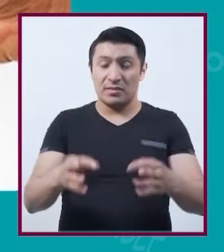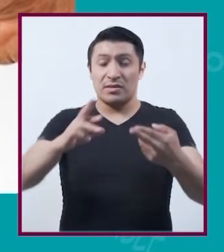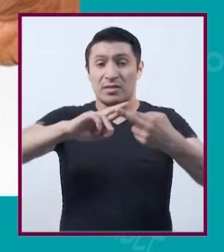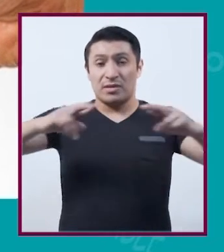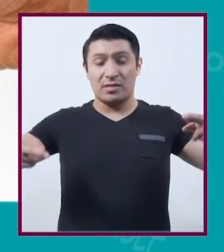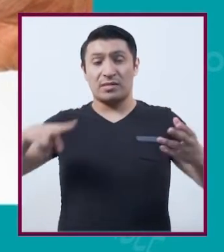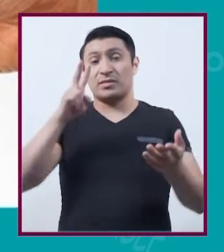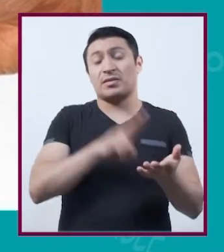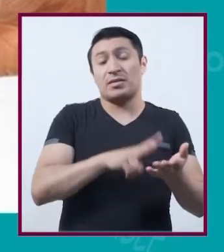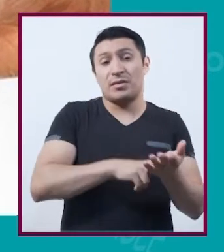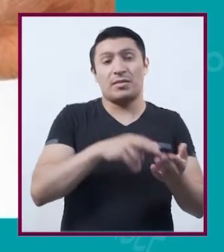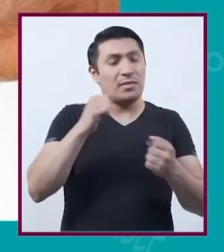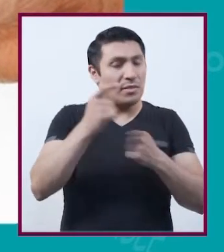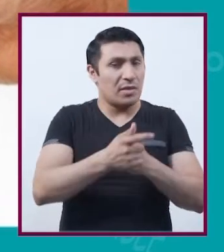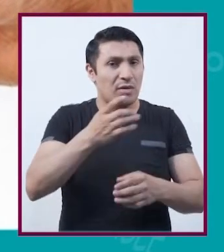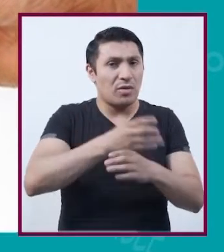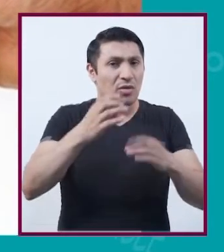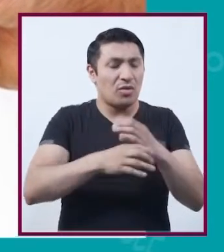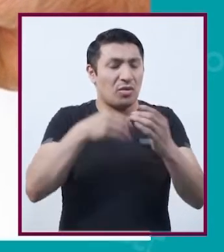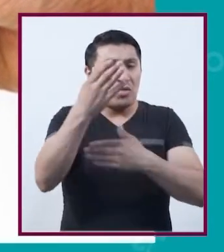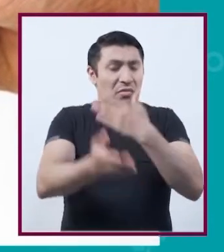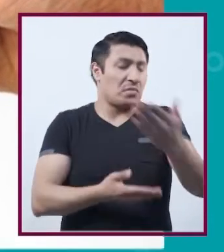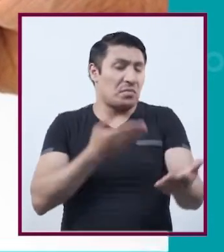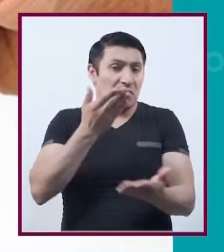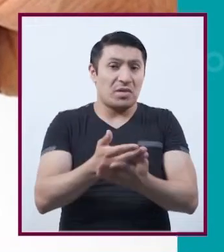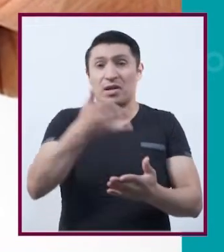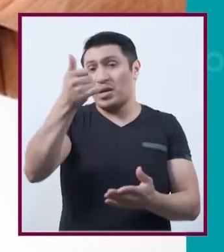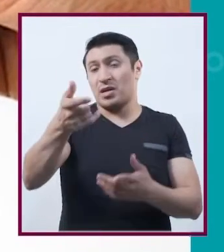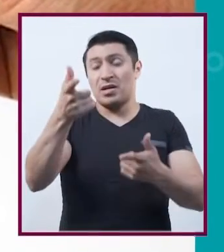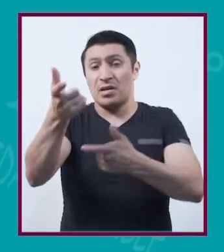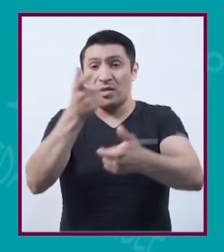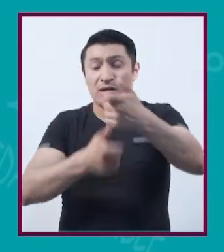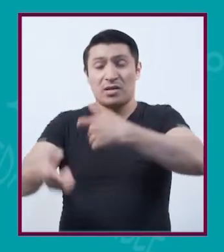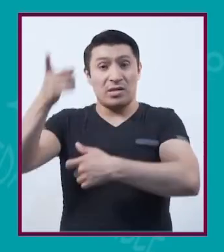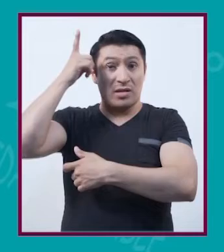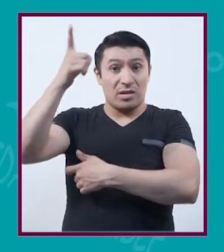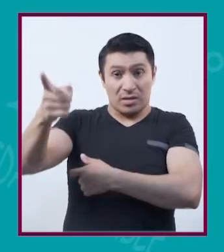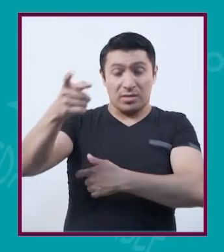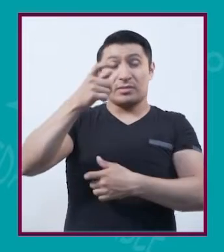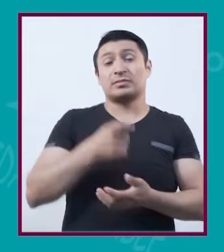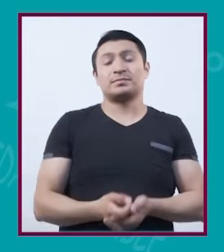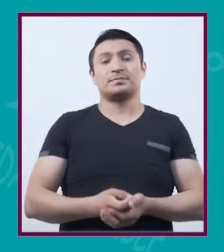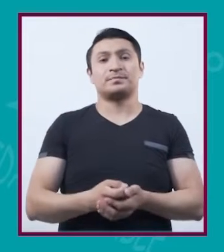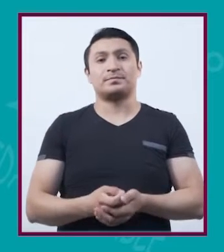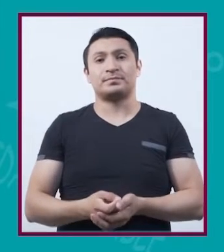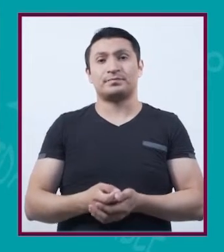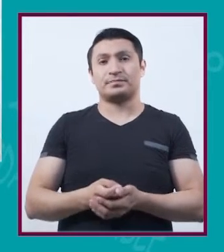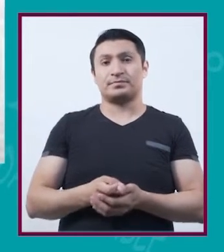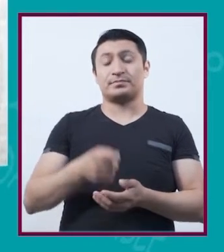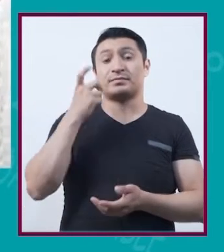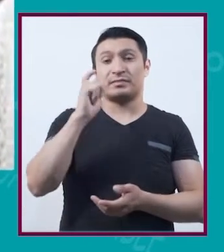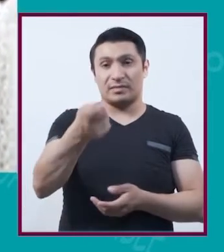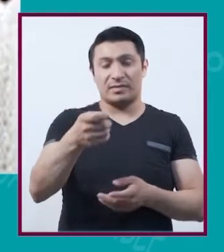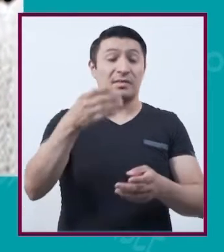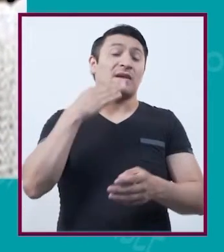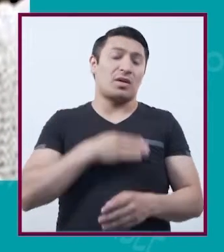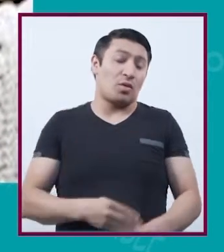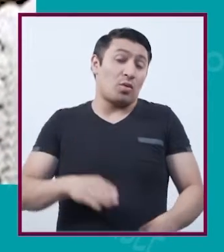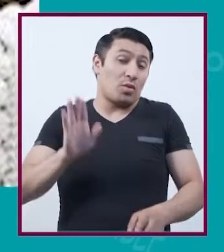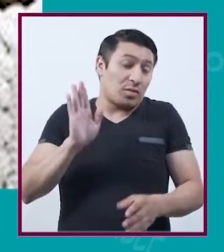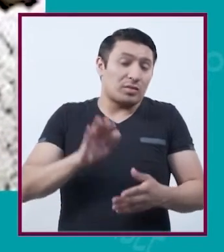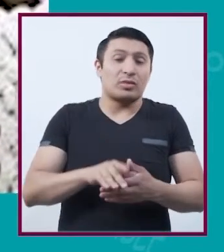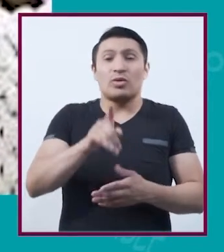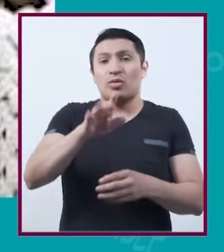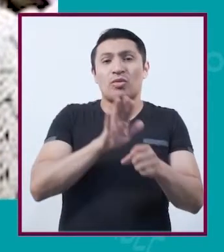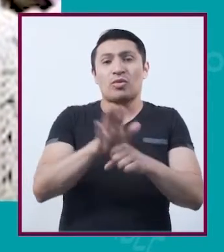de un impuesto debería residir en la relación entre el valor de un producto o servicio y la ganancia de su dueño. A decir